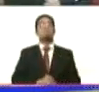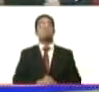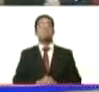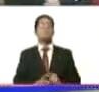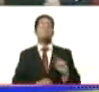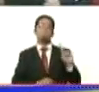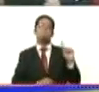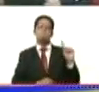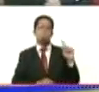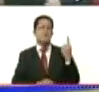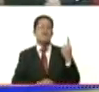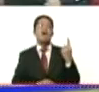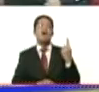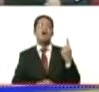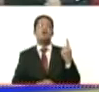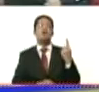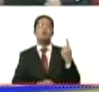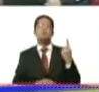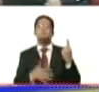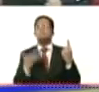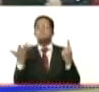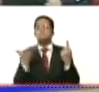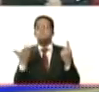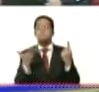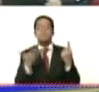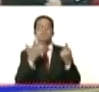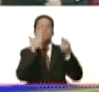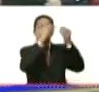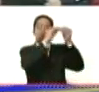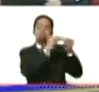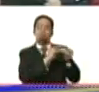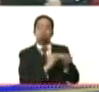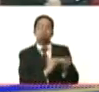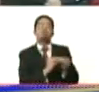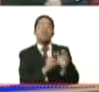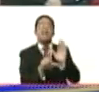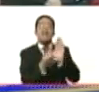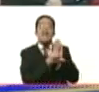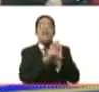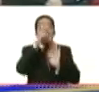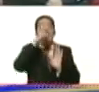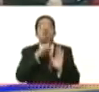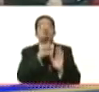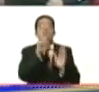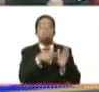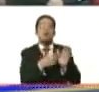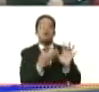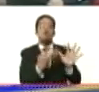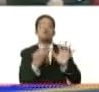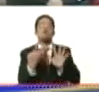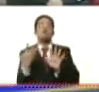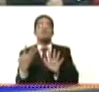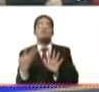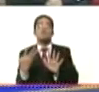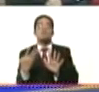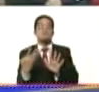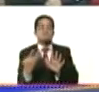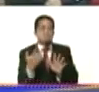Primero, el gran reto de la Constitución, de la constituyente del 99, que nos dejó el proyecto de